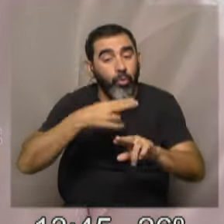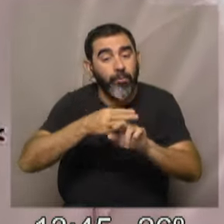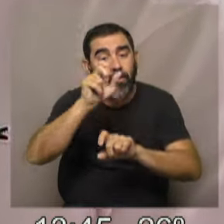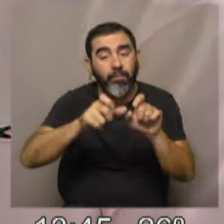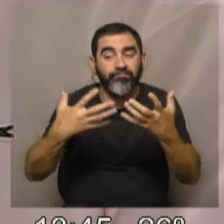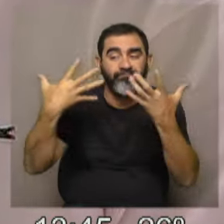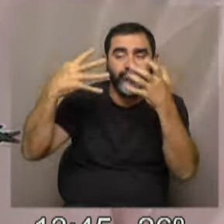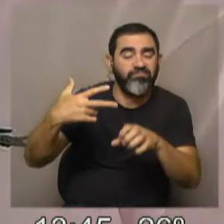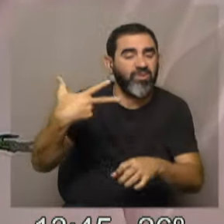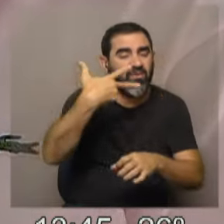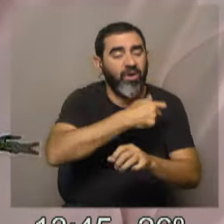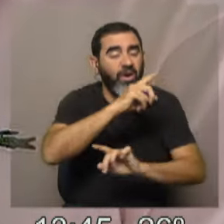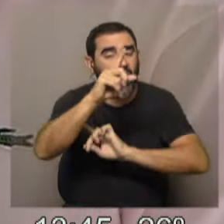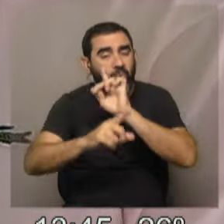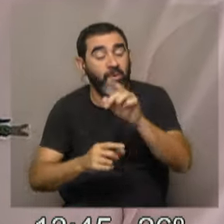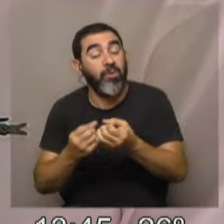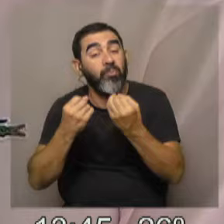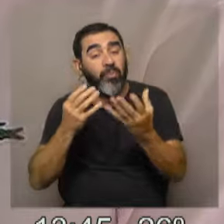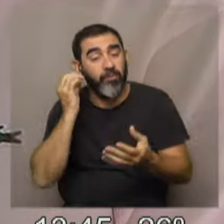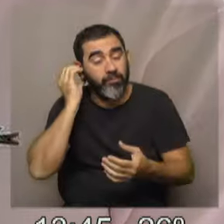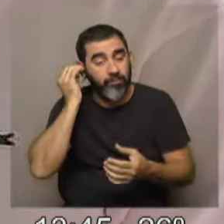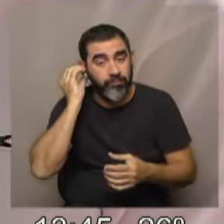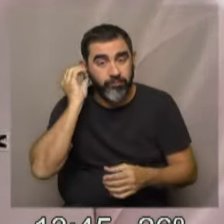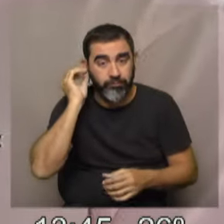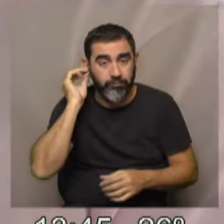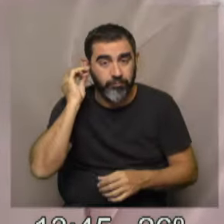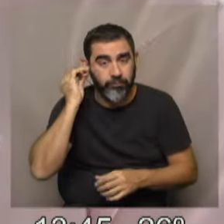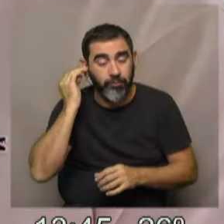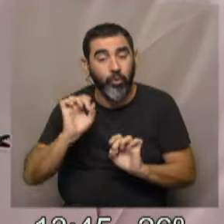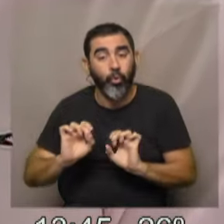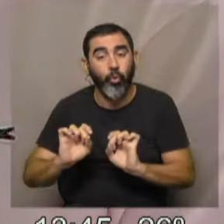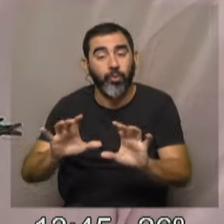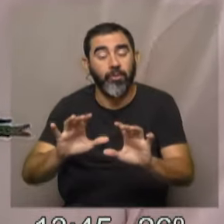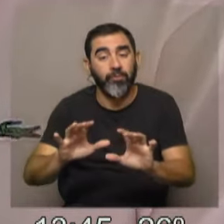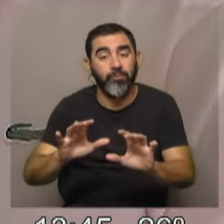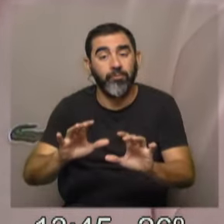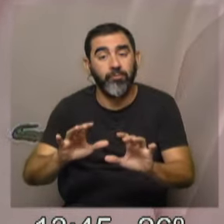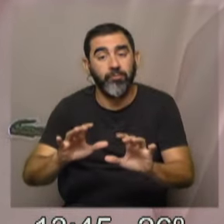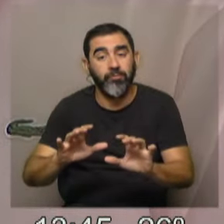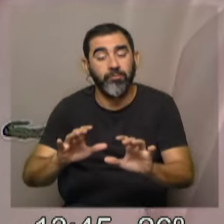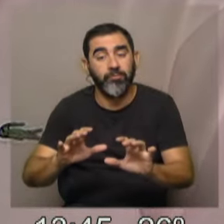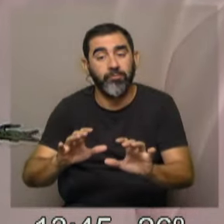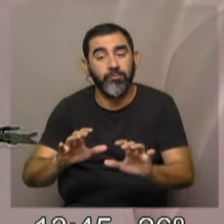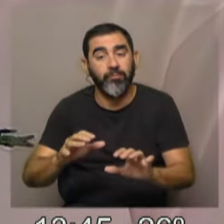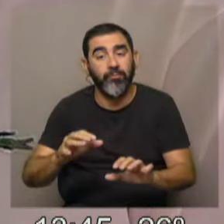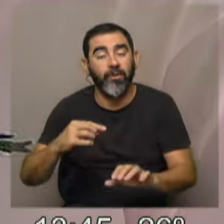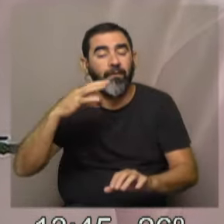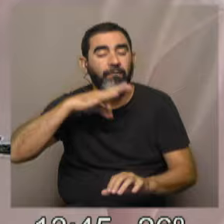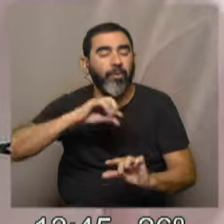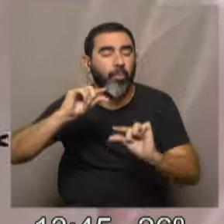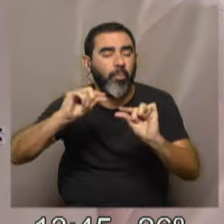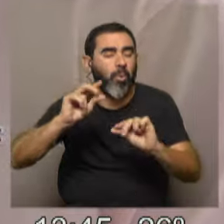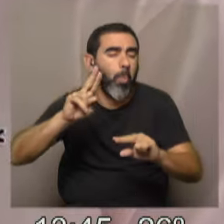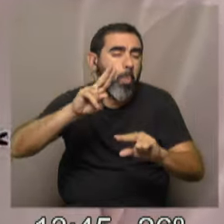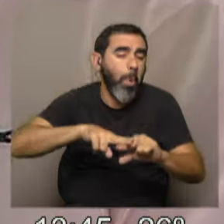muy motivada para vacunarse en algunos casos porque estos rebrotes han sido con una muy baja